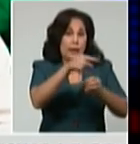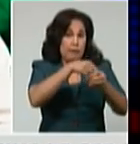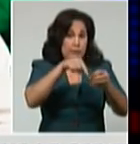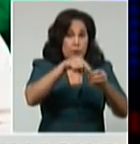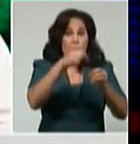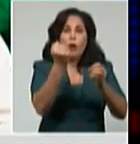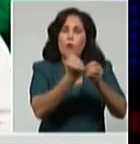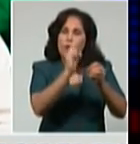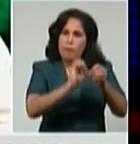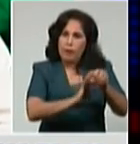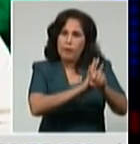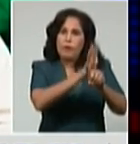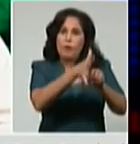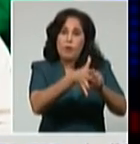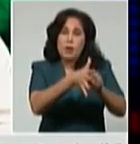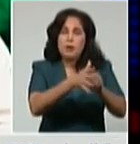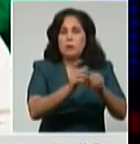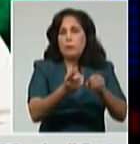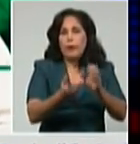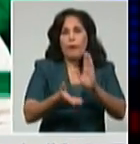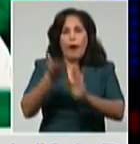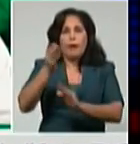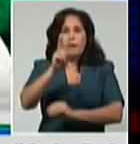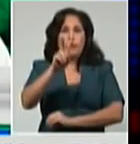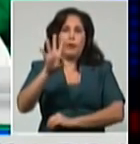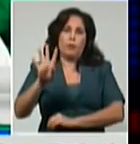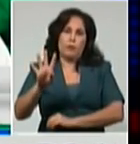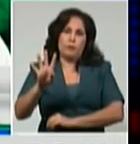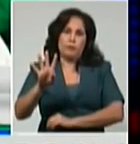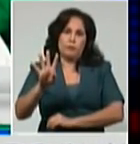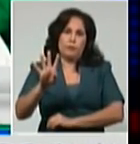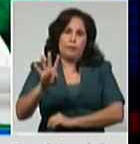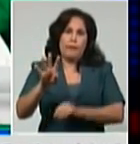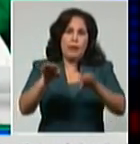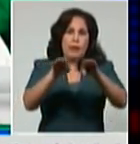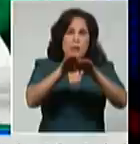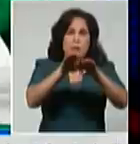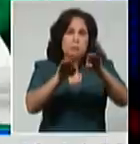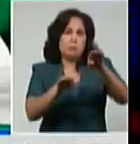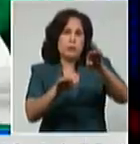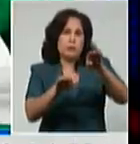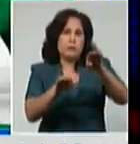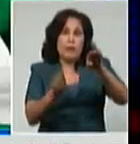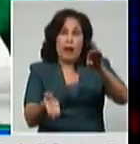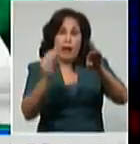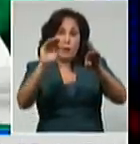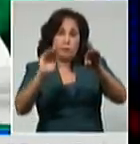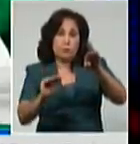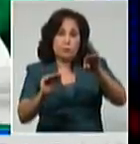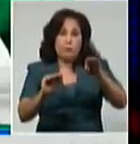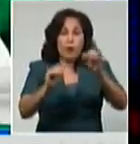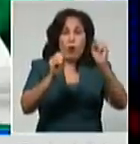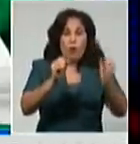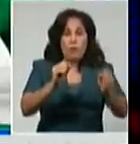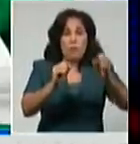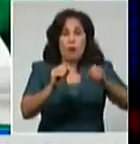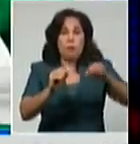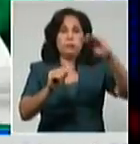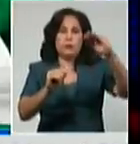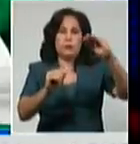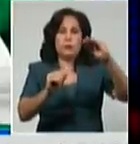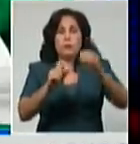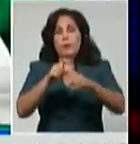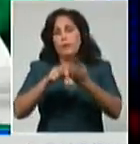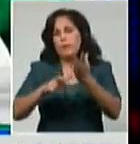confirmados y se dieron 24 altas. Estas altas son de la provincia de La Habana, de